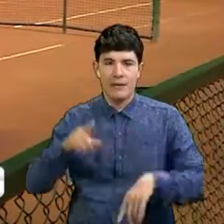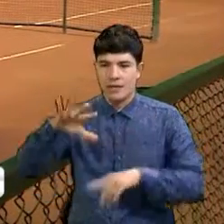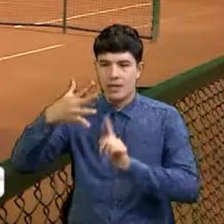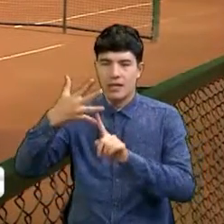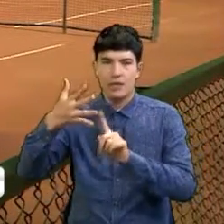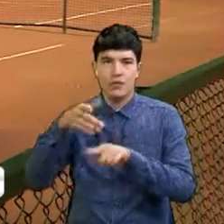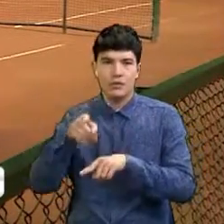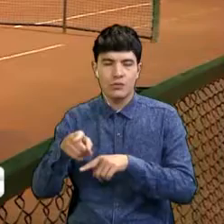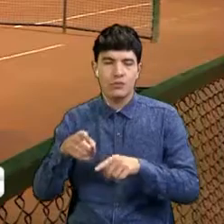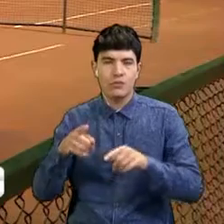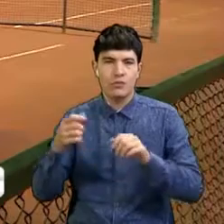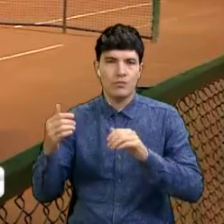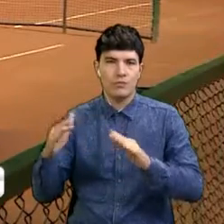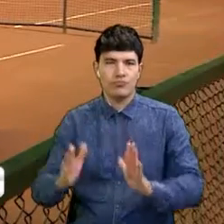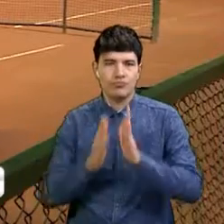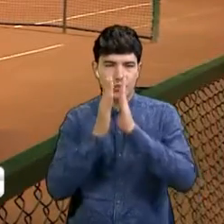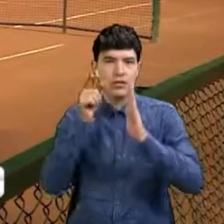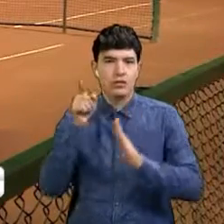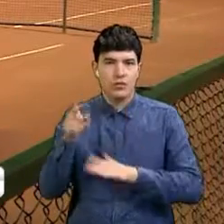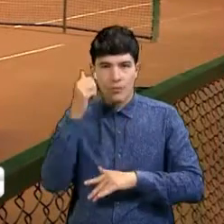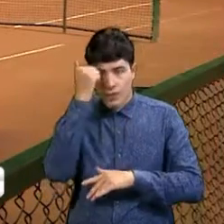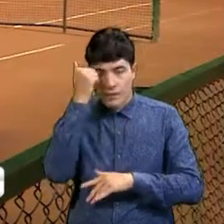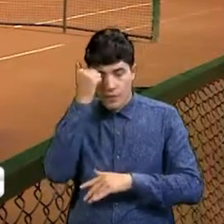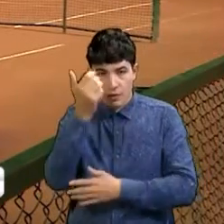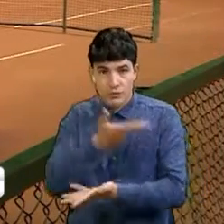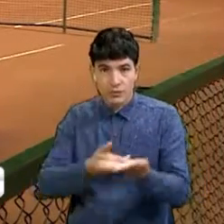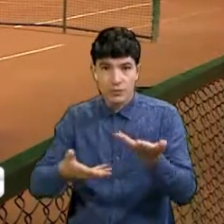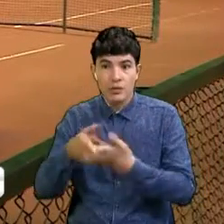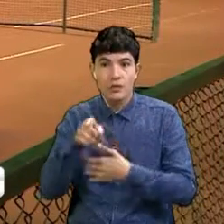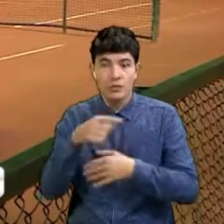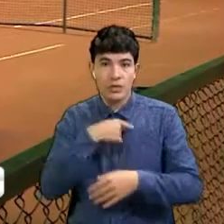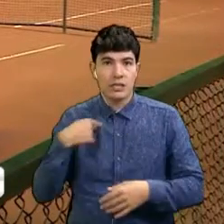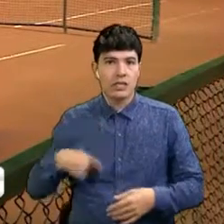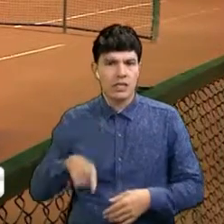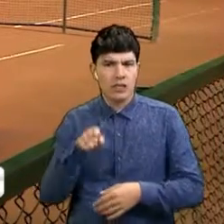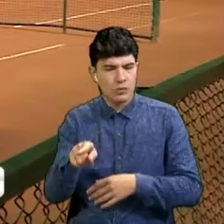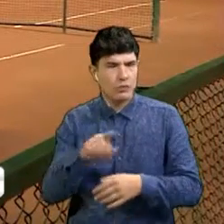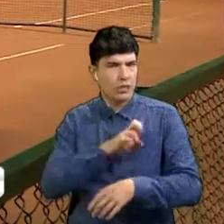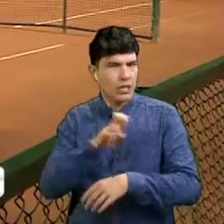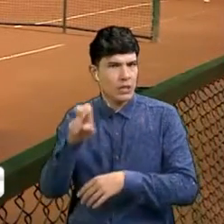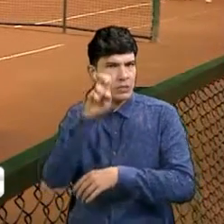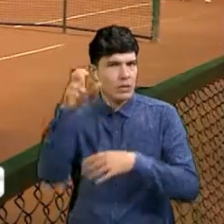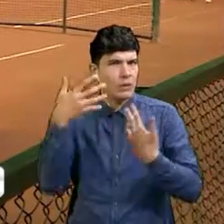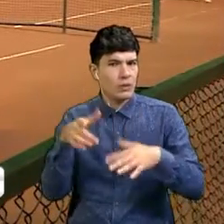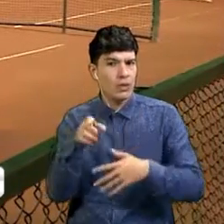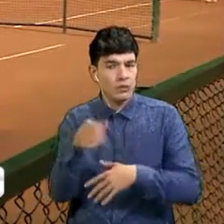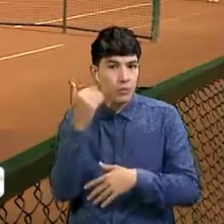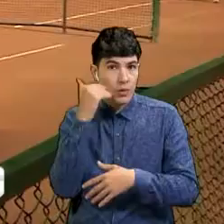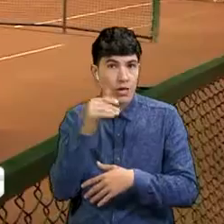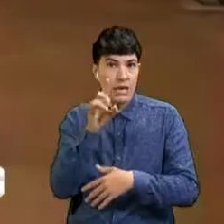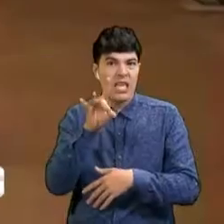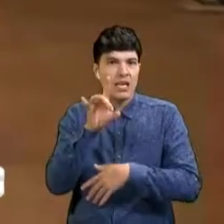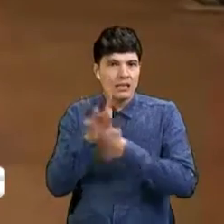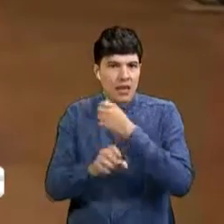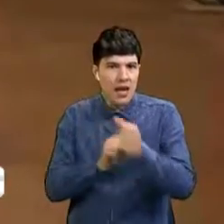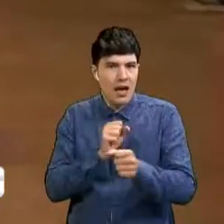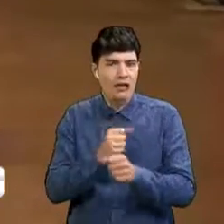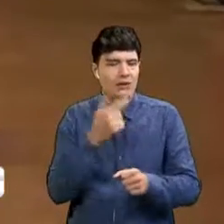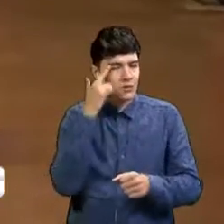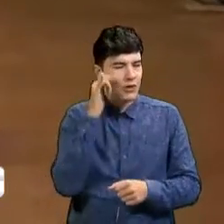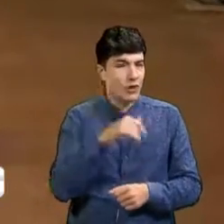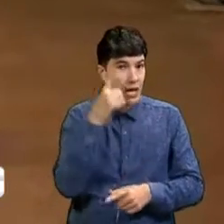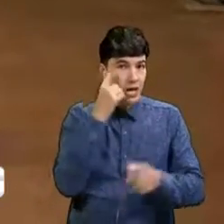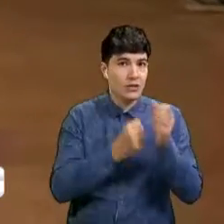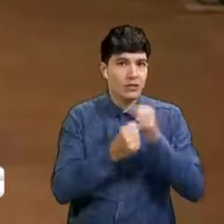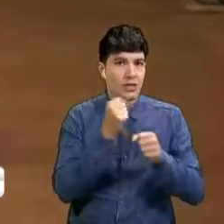torneo de maestros que se realizó en china dejan ver la gran potencia de la tenista con apenas 15 años de edad yo creo que es una bendición del señor el